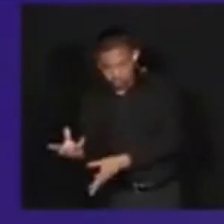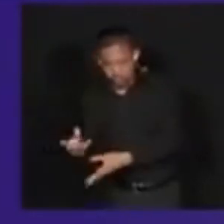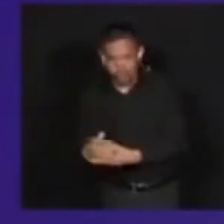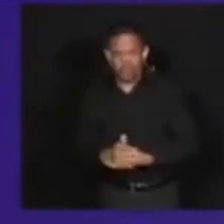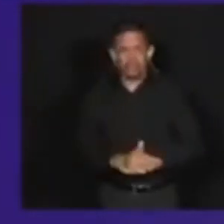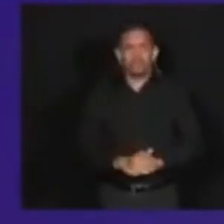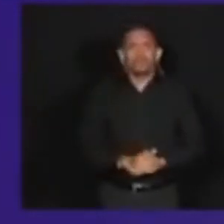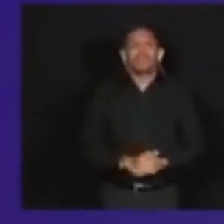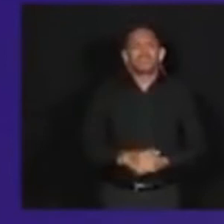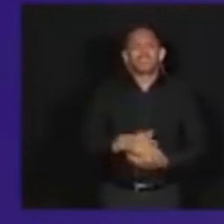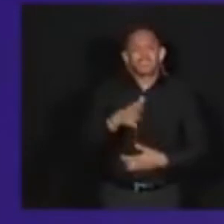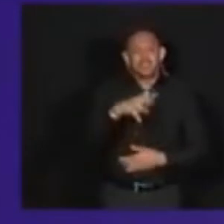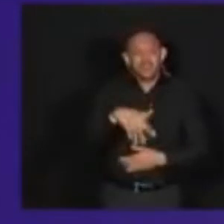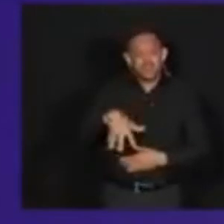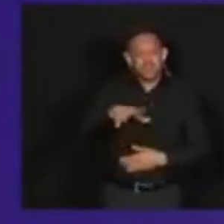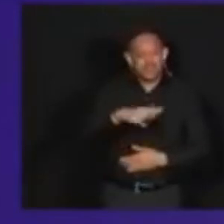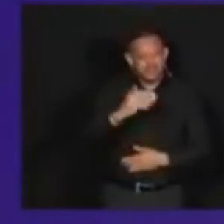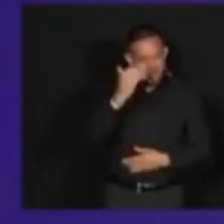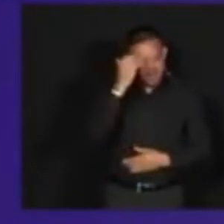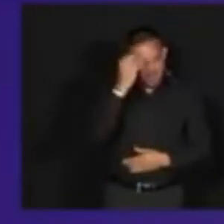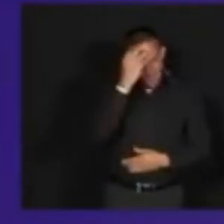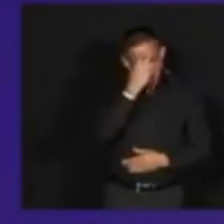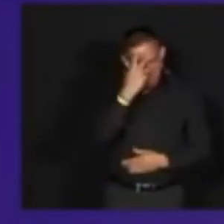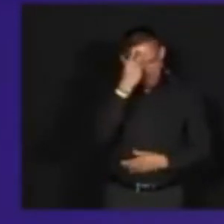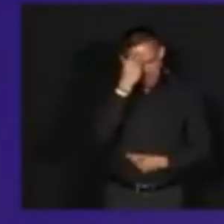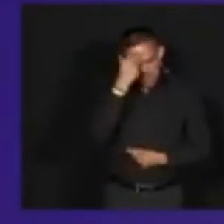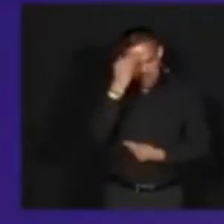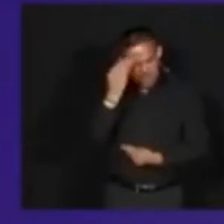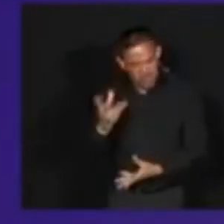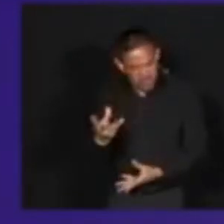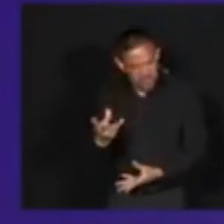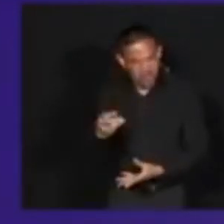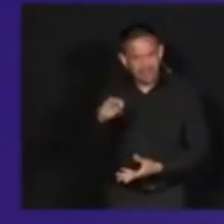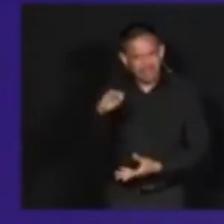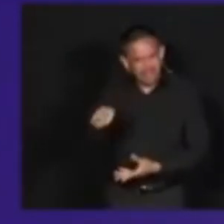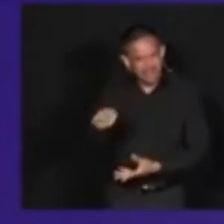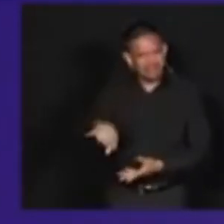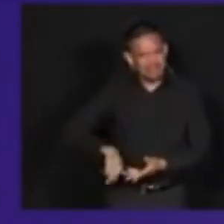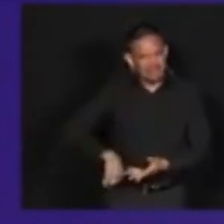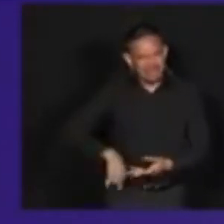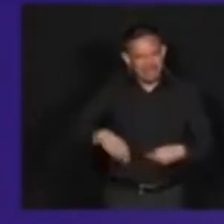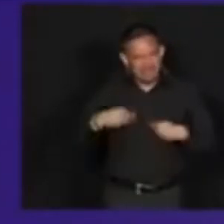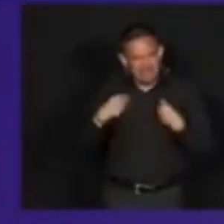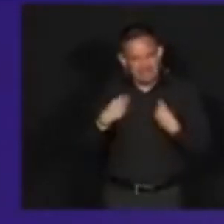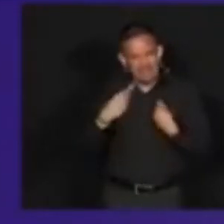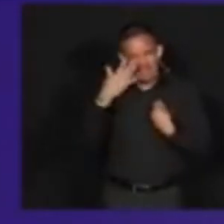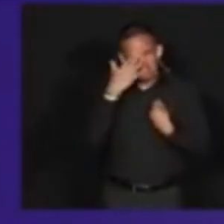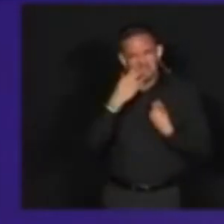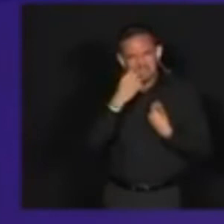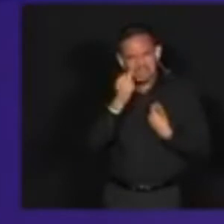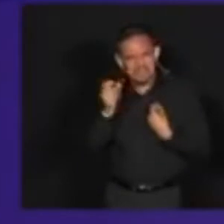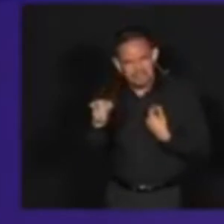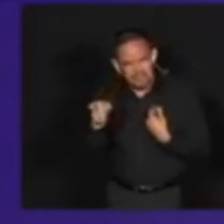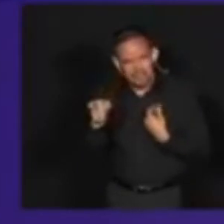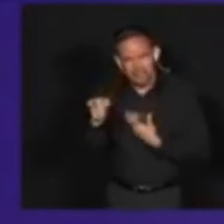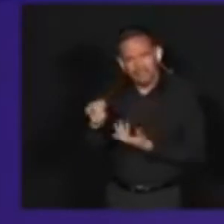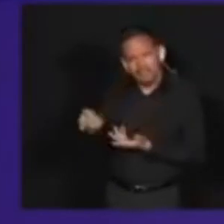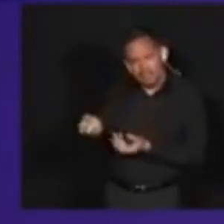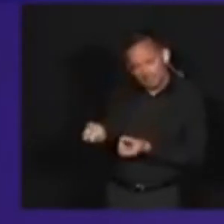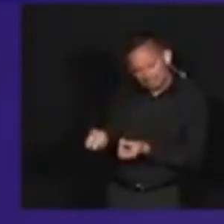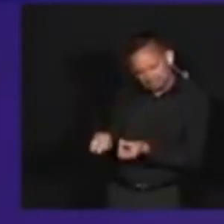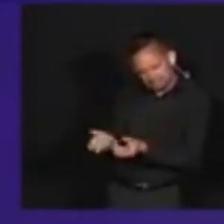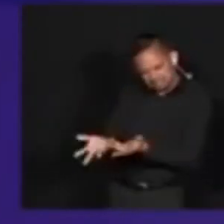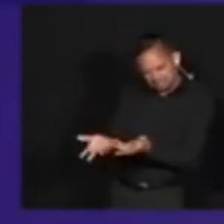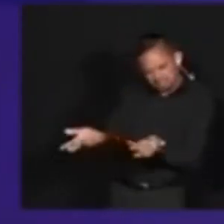En la búsqueda de esa concientización en relación con las vidas, sus trabajos, sus intereses y capacidades que daban los miembros de las